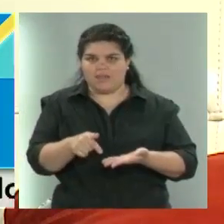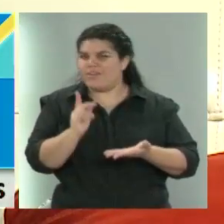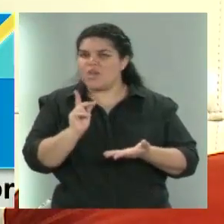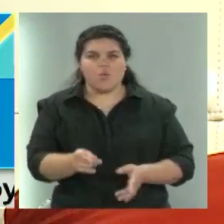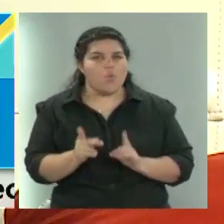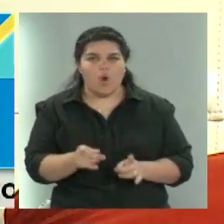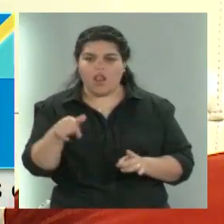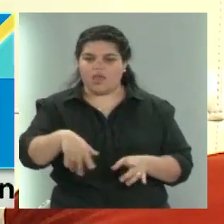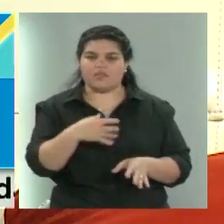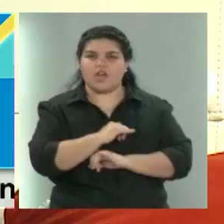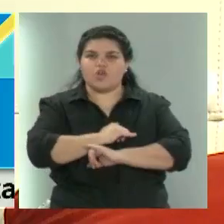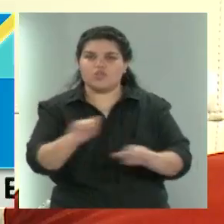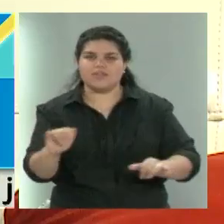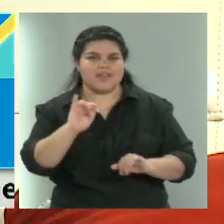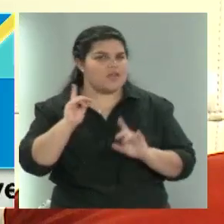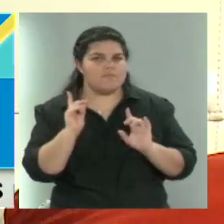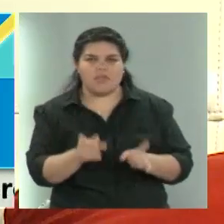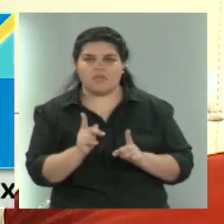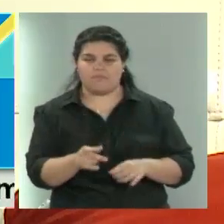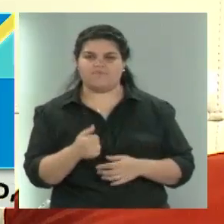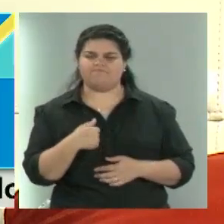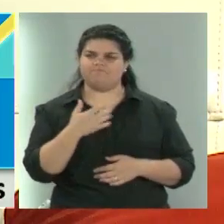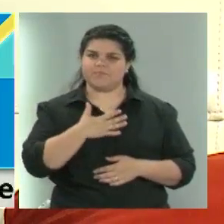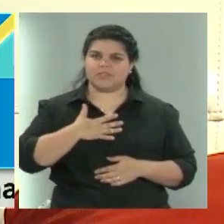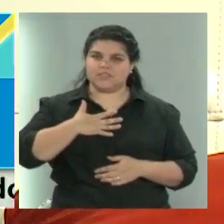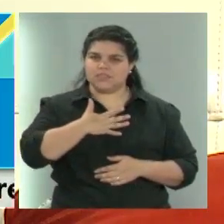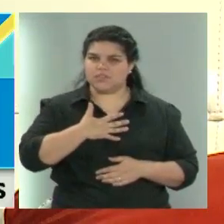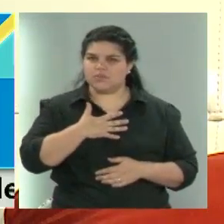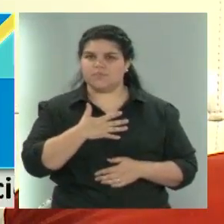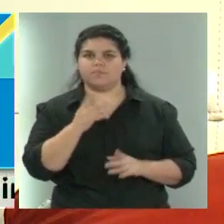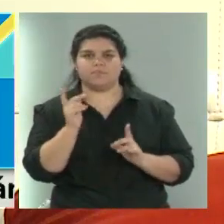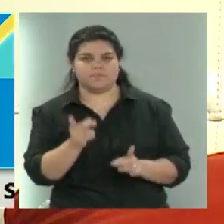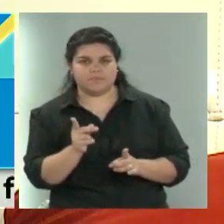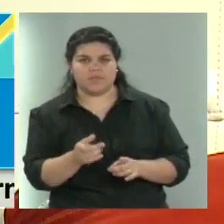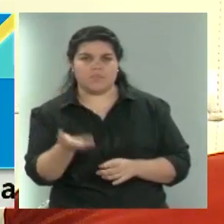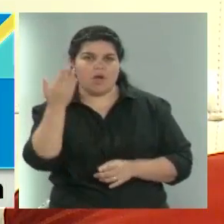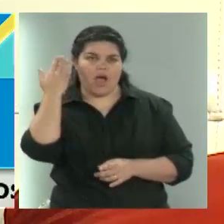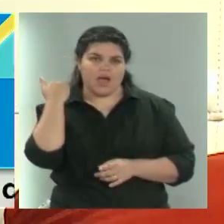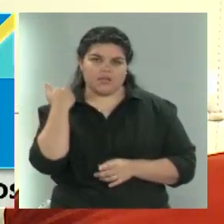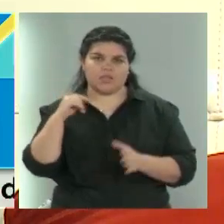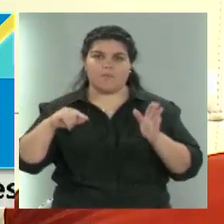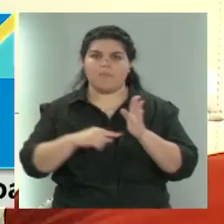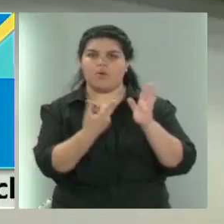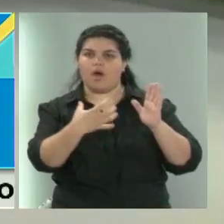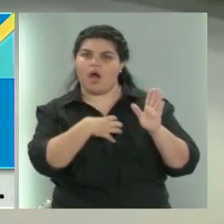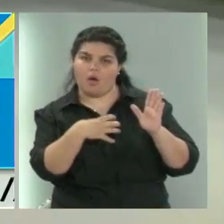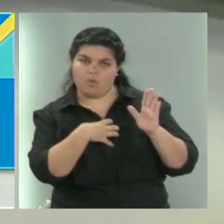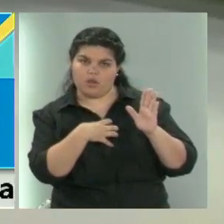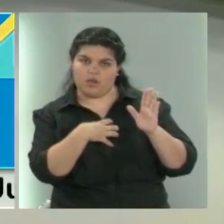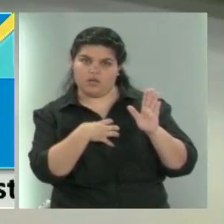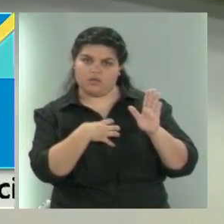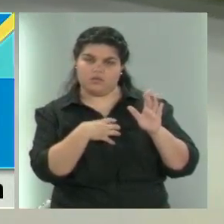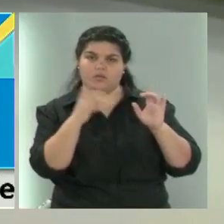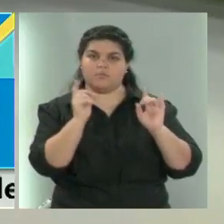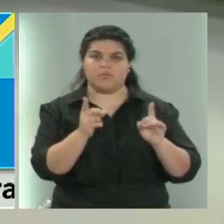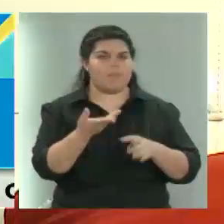resquemores. A mí me dio una sensación muy parecida con todo el planteo que se hizo en su momento con el ítem aula, ¿no? Saliendo, ¿no?, de la